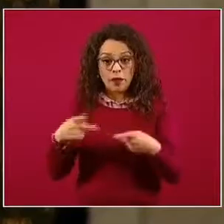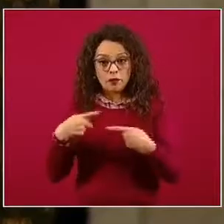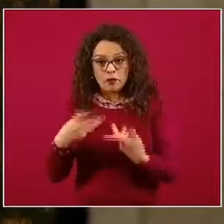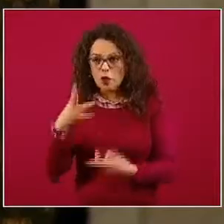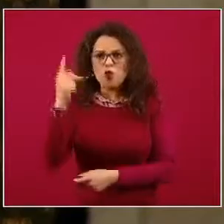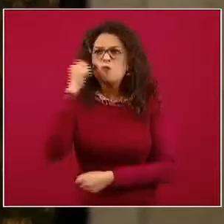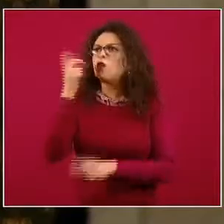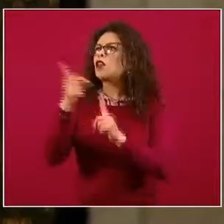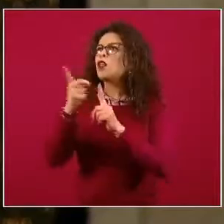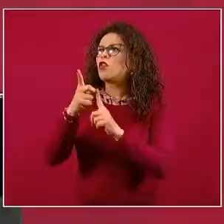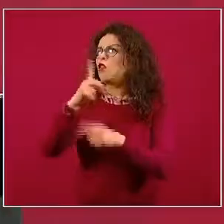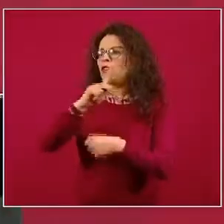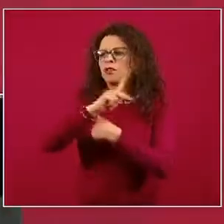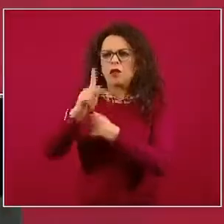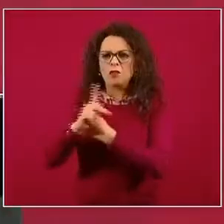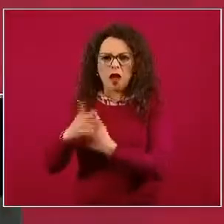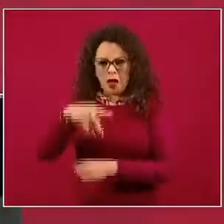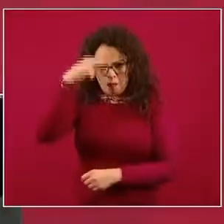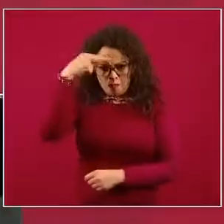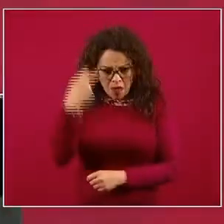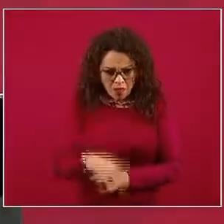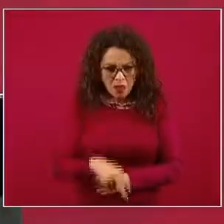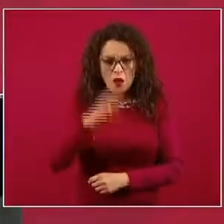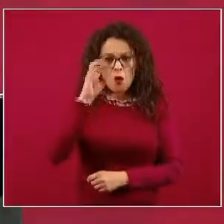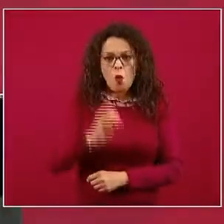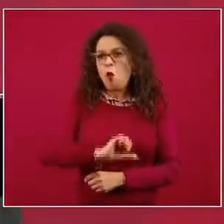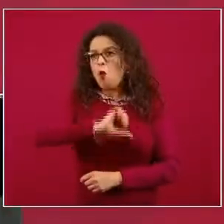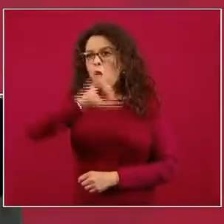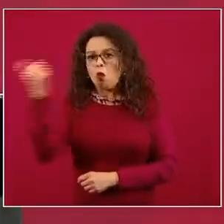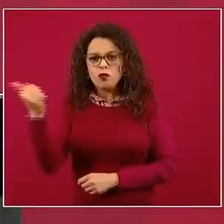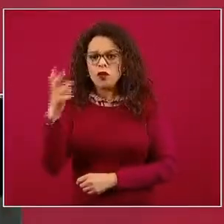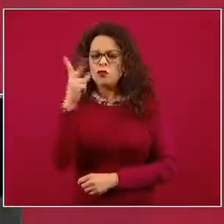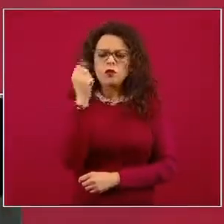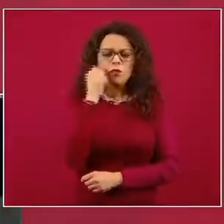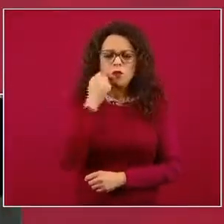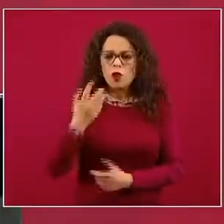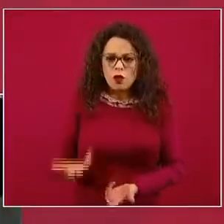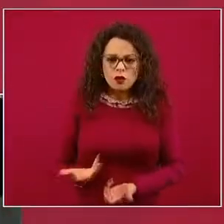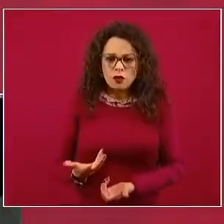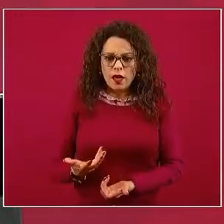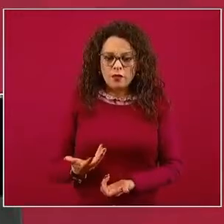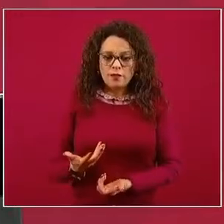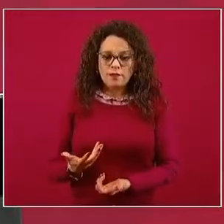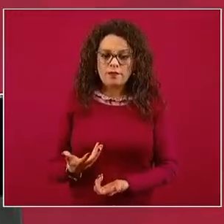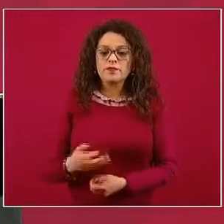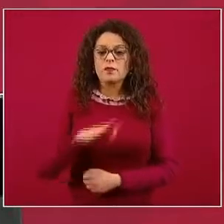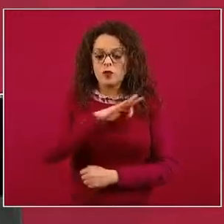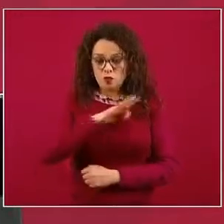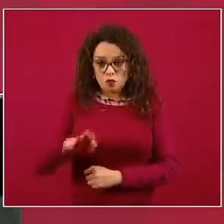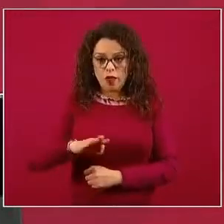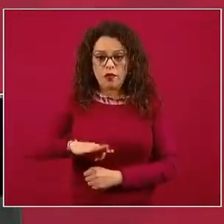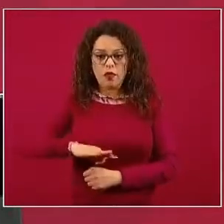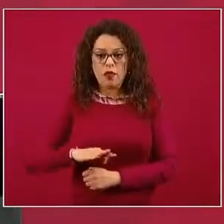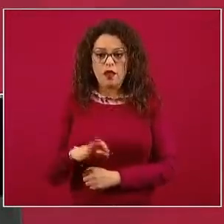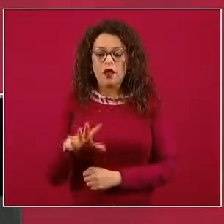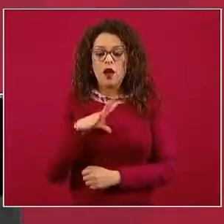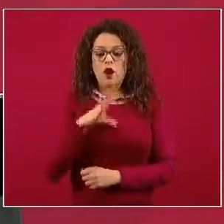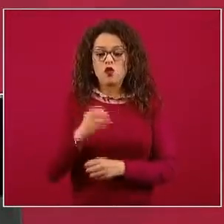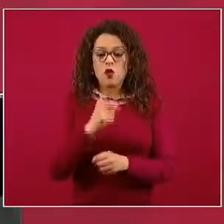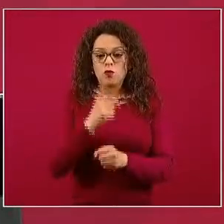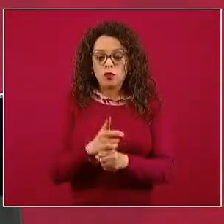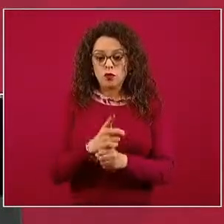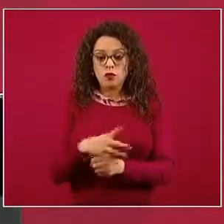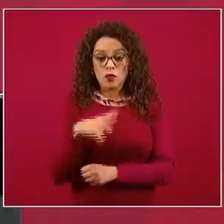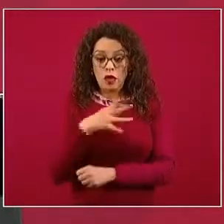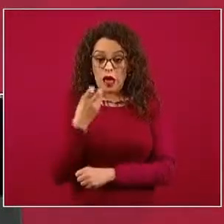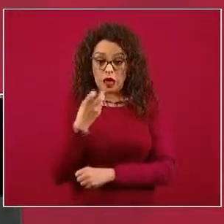nacionalidad, sean mexicanas y mexicanos o sean de cualquier otra nacionalidad, y que pudieran tener la posibilidad de estar